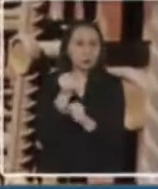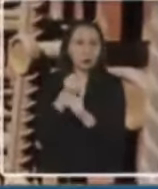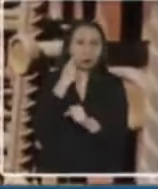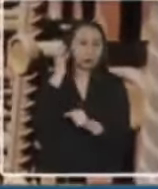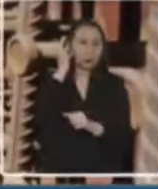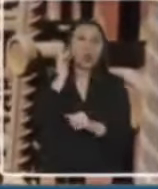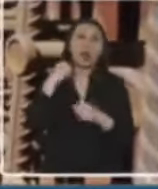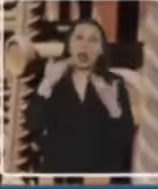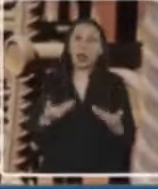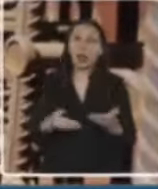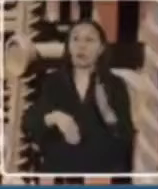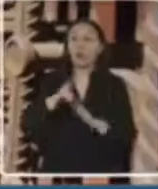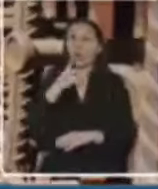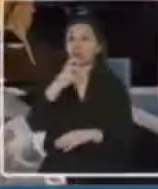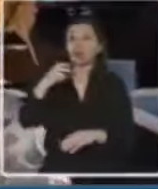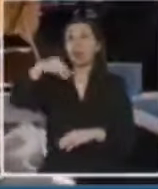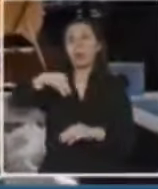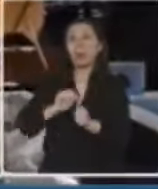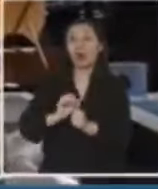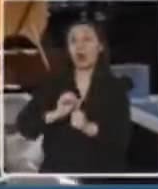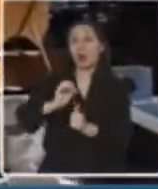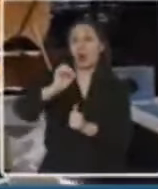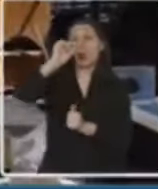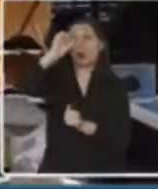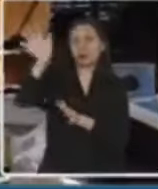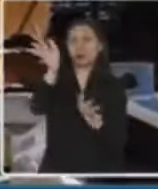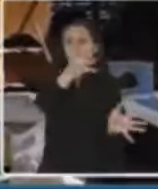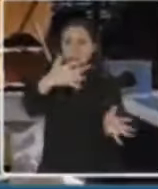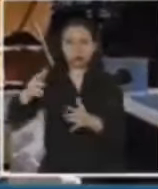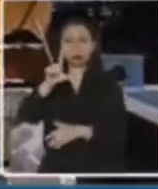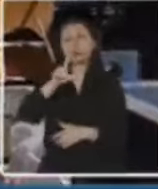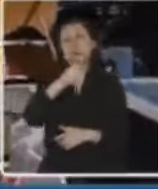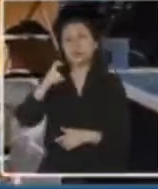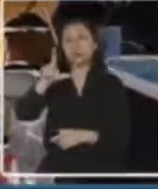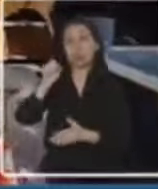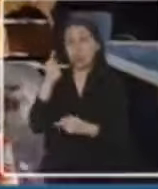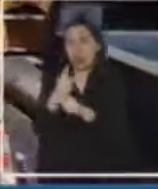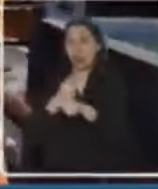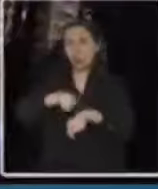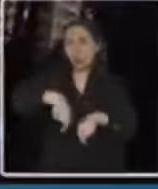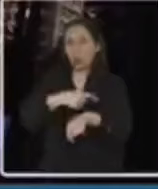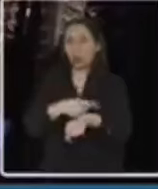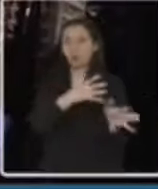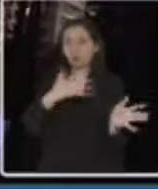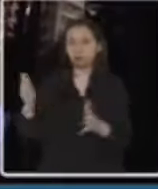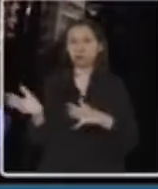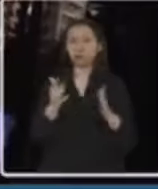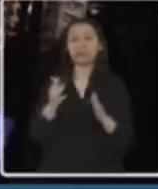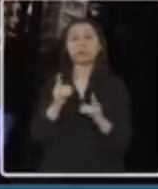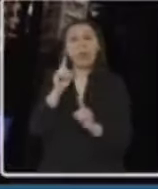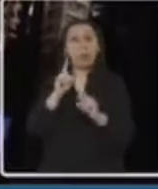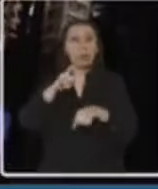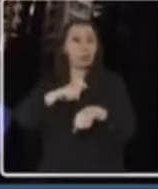estamos trabajando vamos a llegar a trabajar a más de 200 Met de altura Con vientos que llegan los 170 km por hora en donde en algún